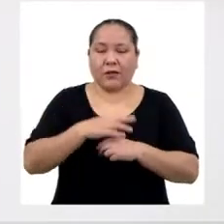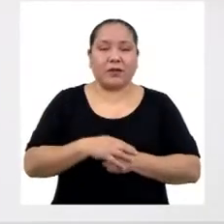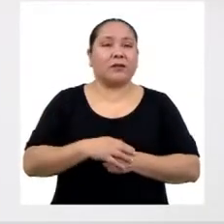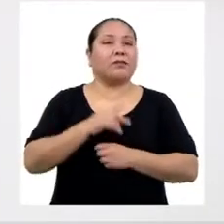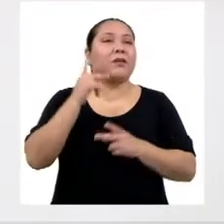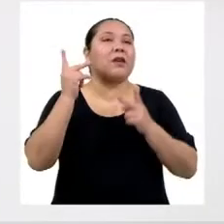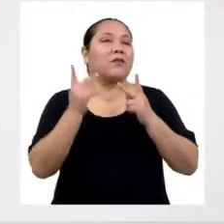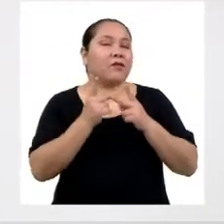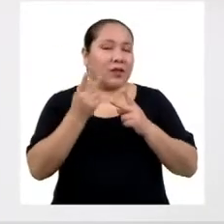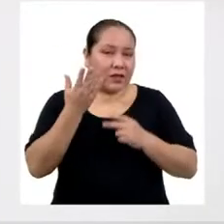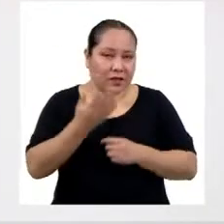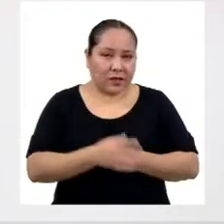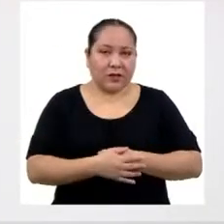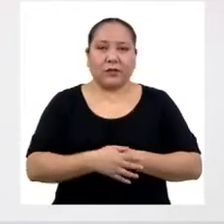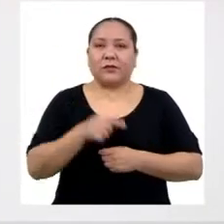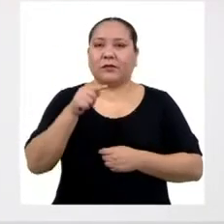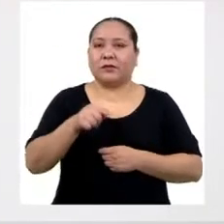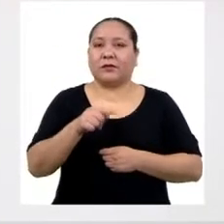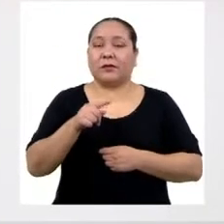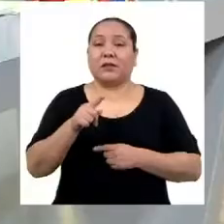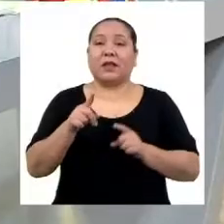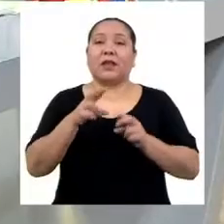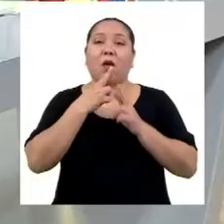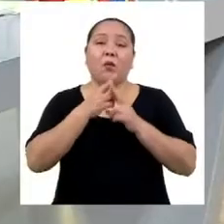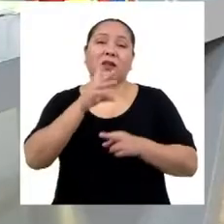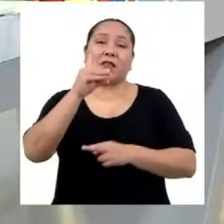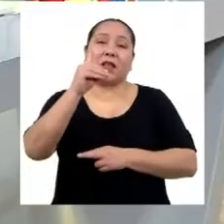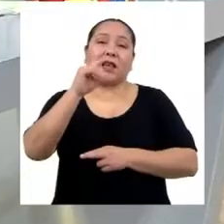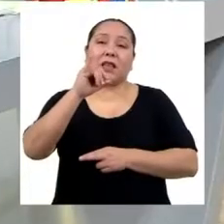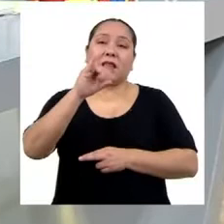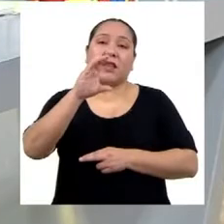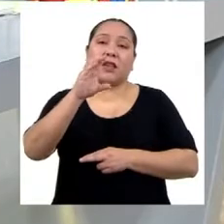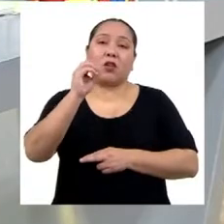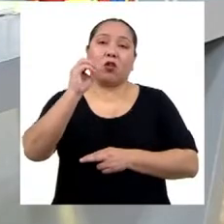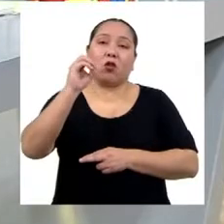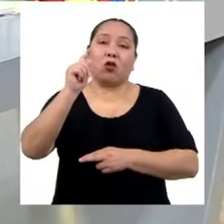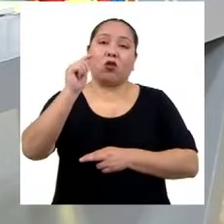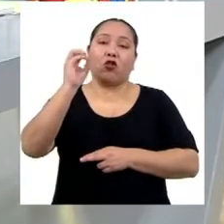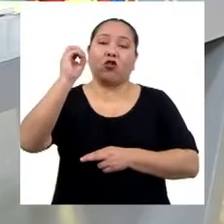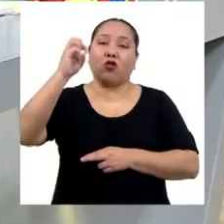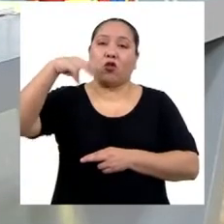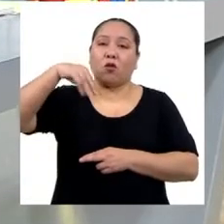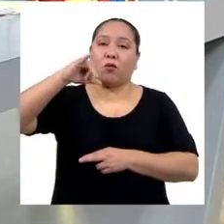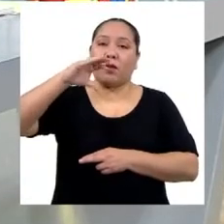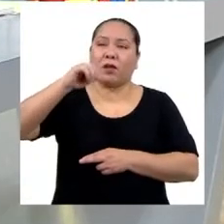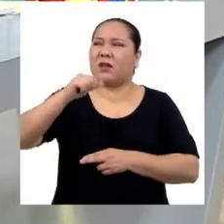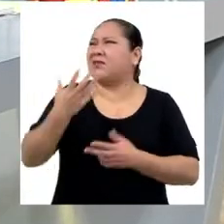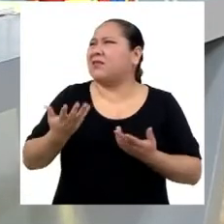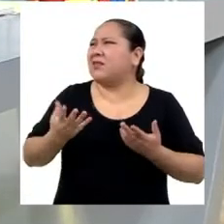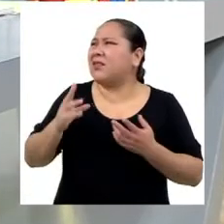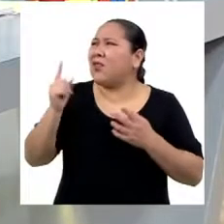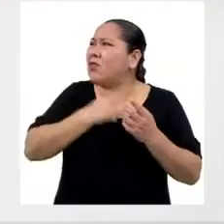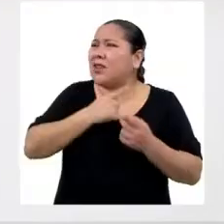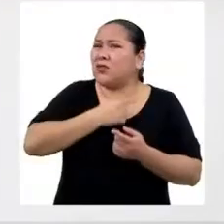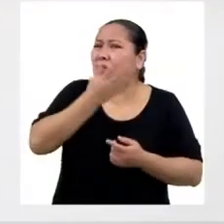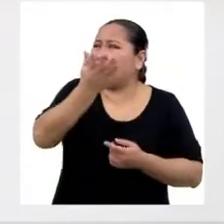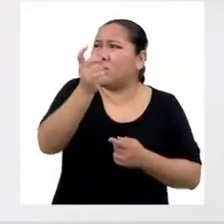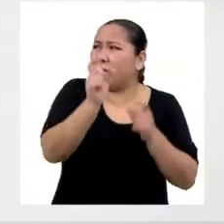Perfecto. Y pueden ser dicotómicas. Profe, vamos a asustar a la audiencia. ¿Qué quiere decir